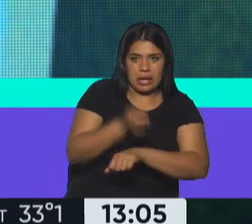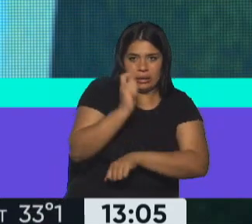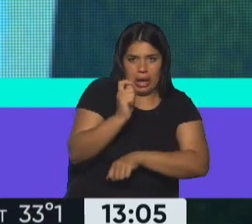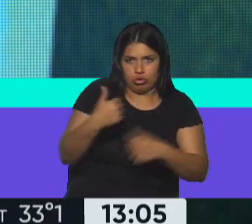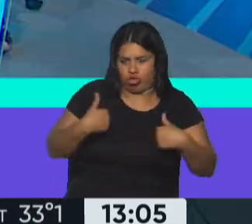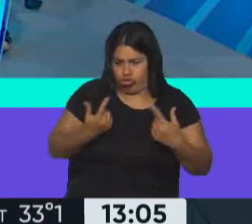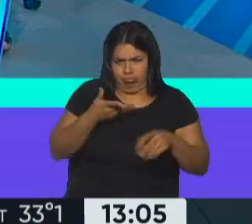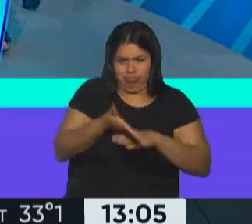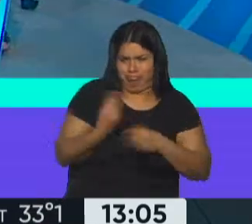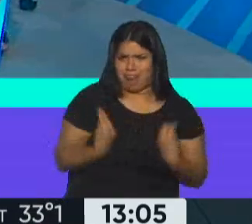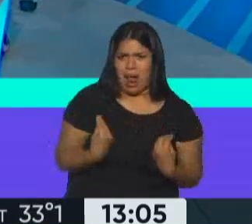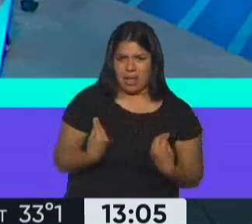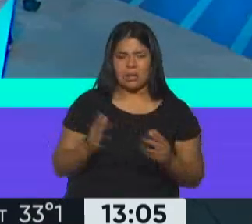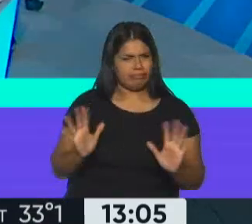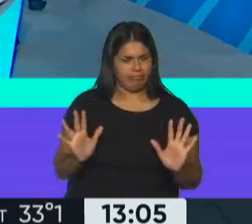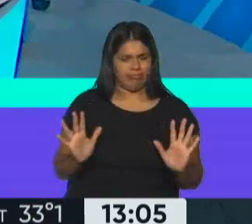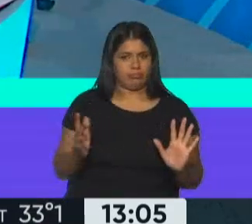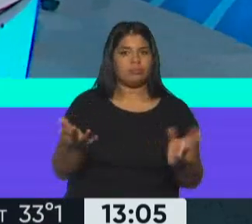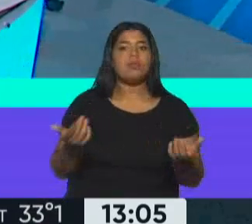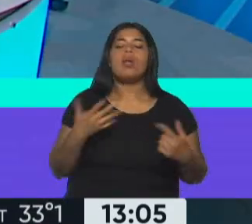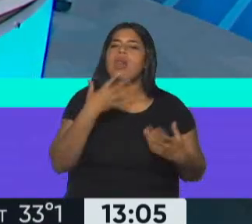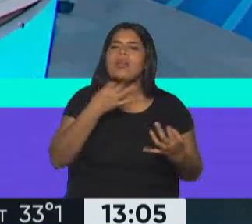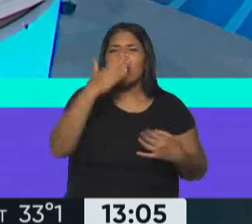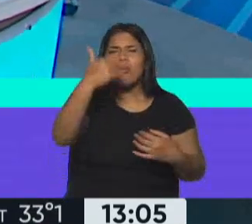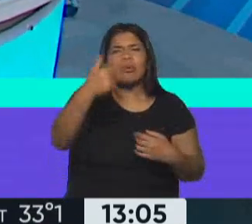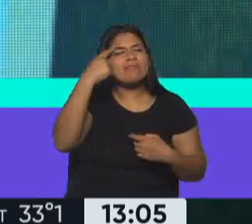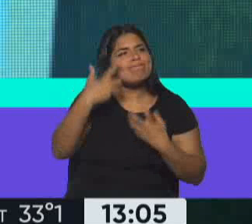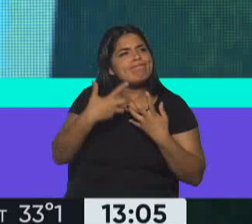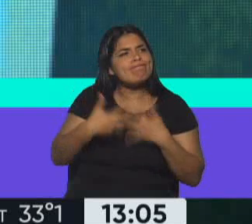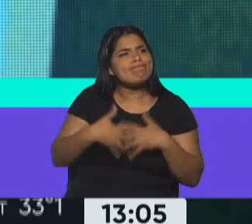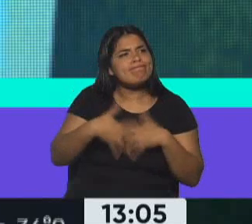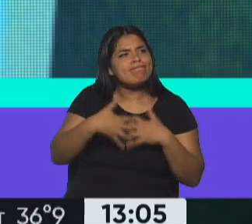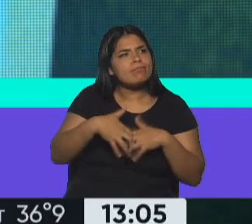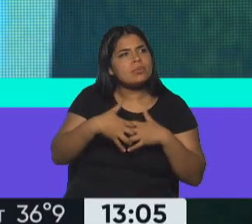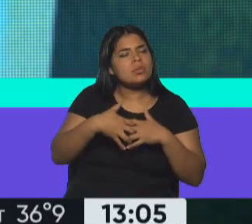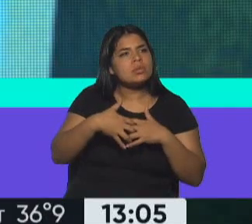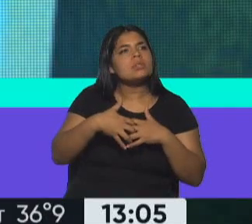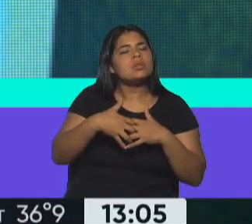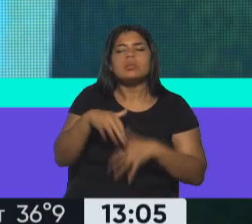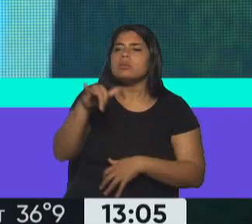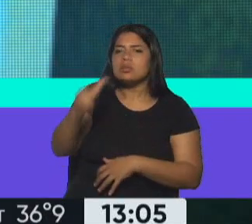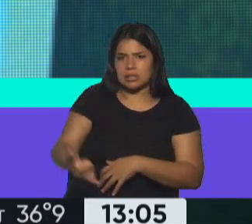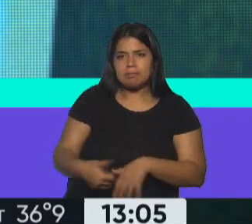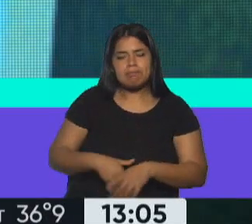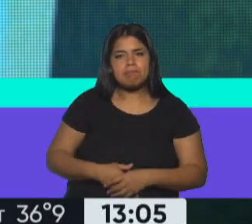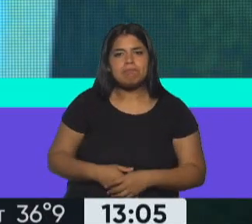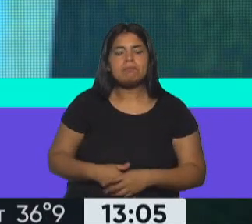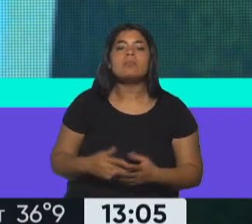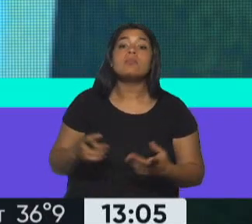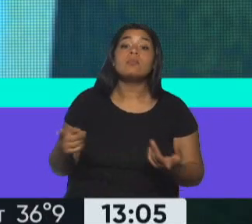tengo que hacer ahí adentro y la verdad que lo pensé mucho y dije sí y desde entonces